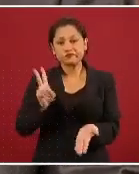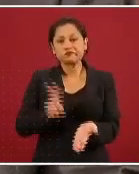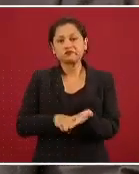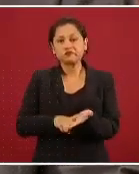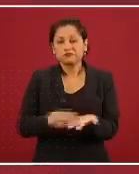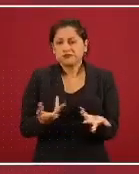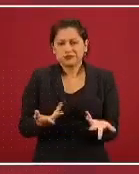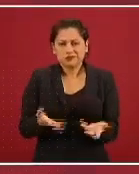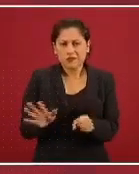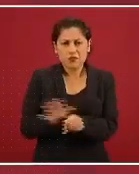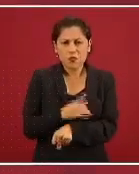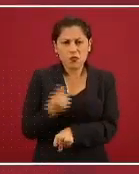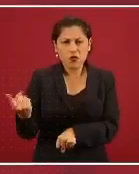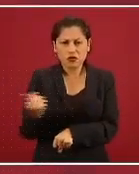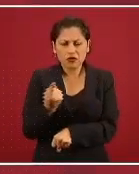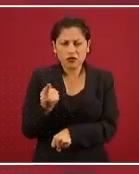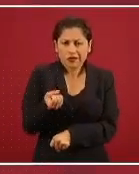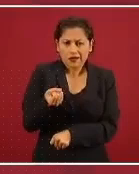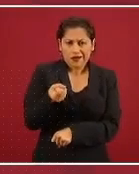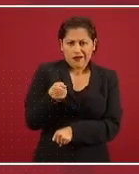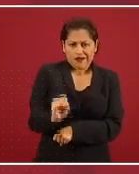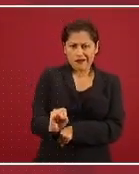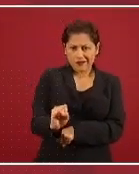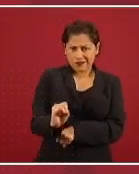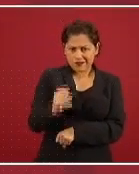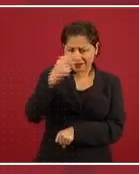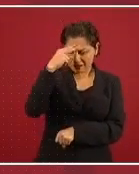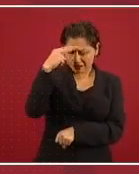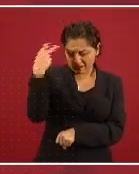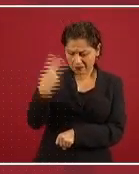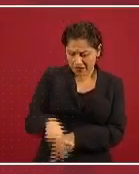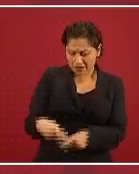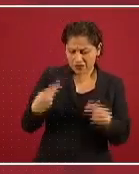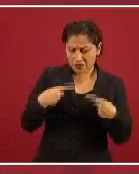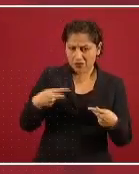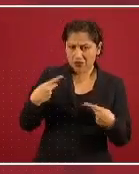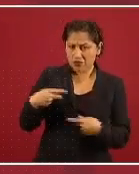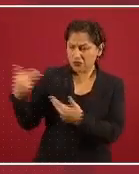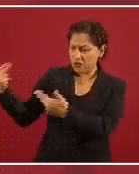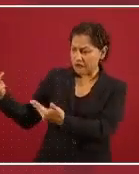culturas. Somos herederos de civilizaciones